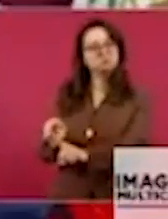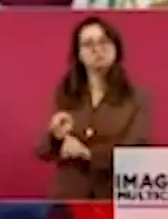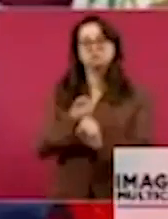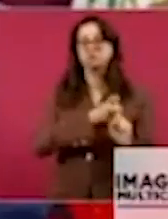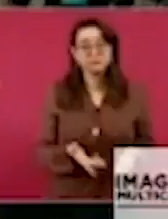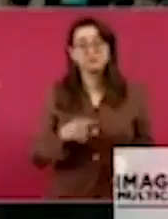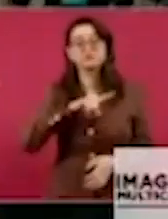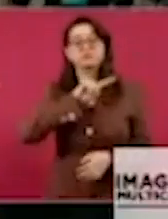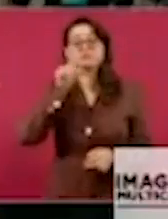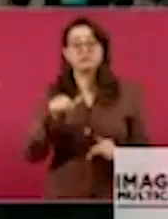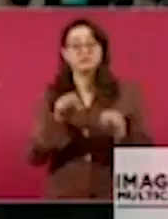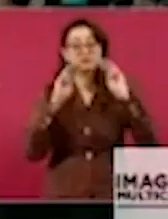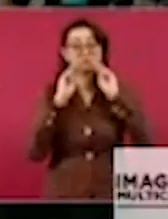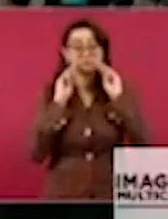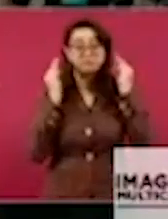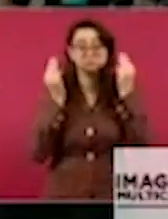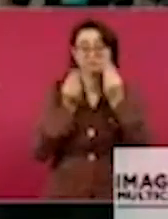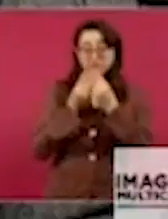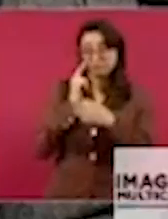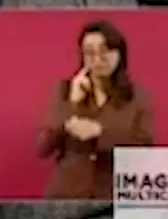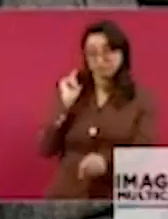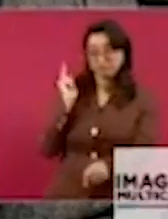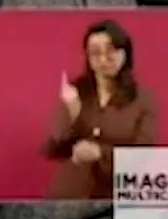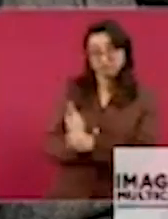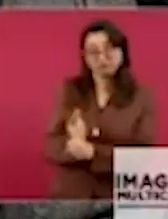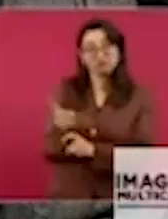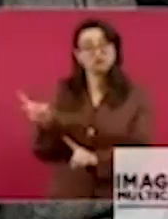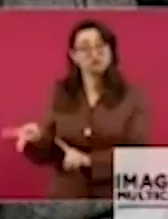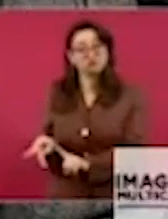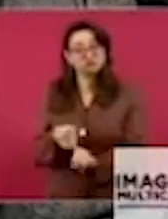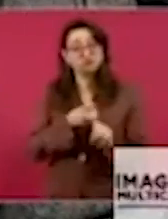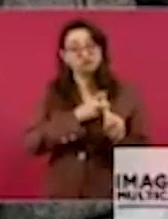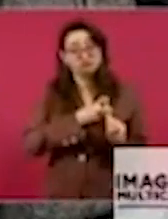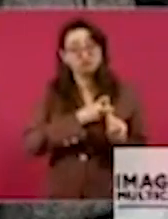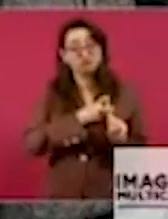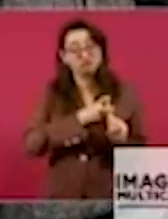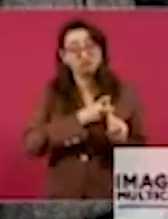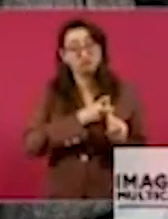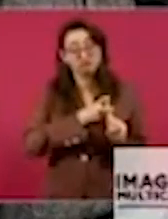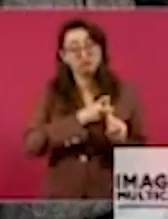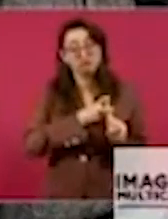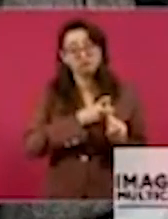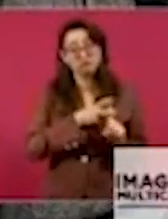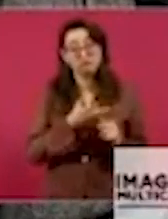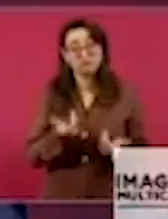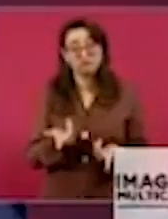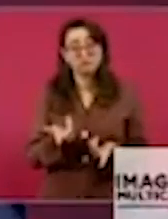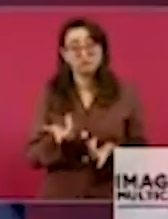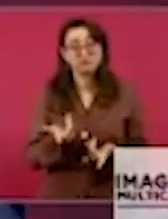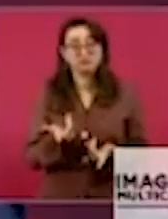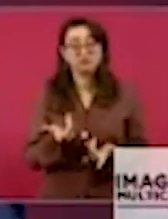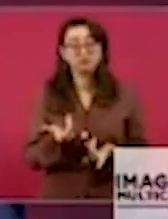organizada. Y afortunadamente, pues ya